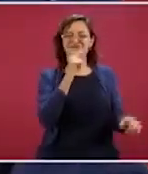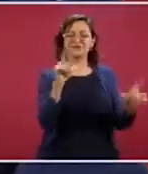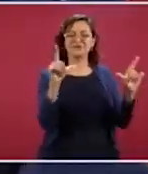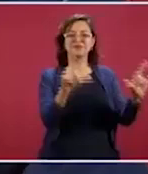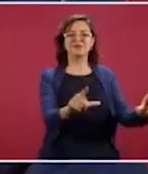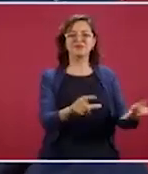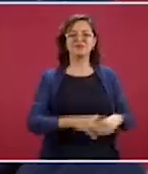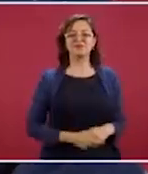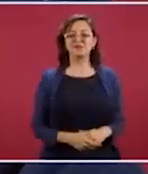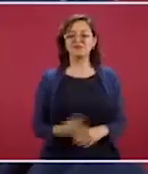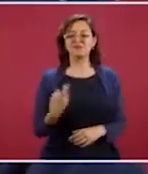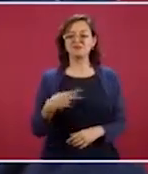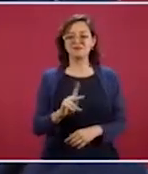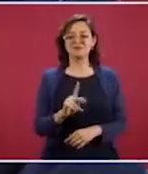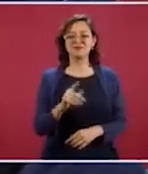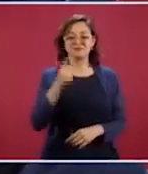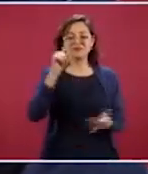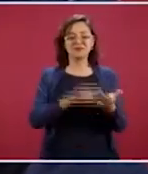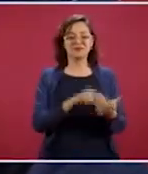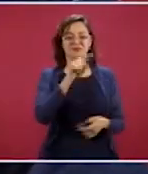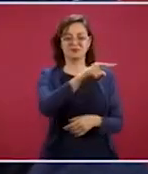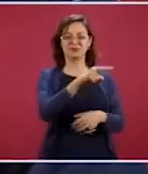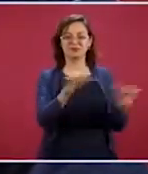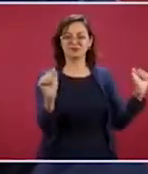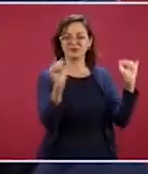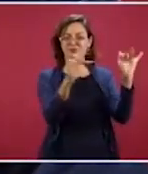Pero bueno, ahí creo que se van a reunir